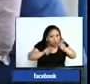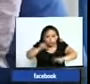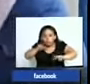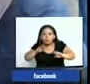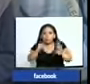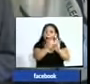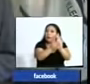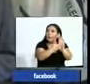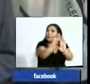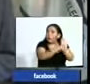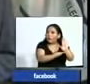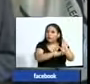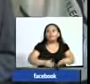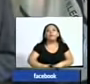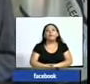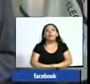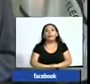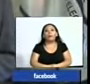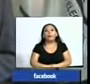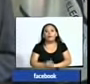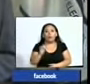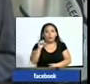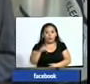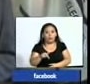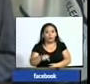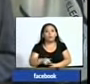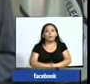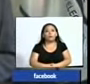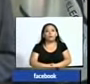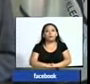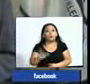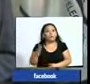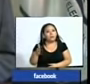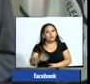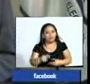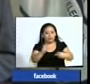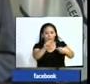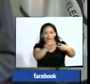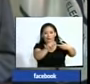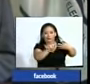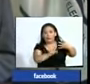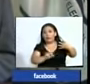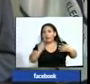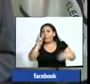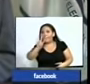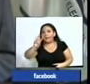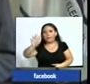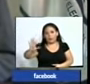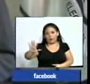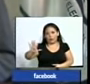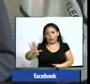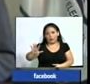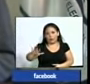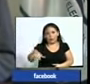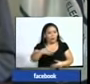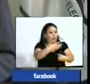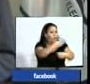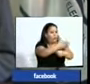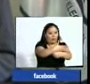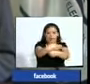establecido. En este momento estamos analizando aproximadamente 25 casos de diferentes